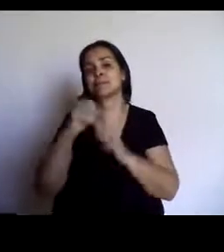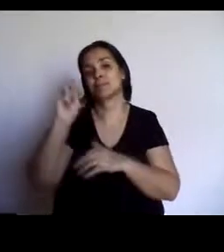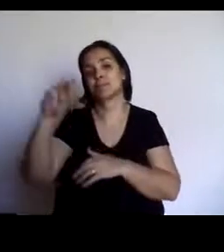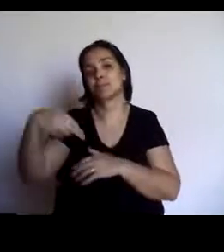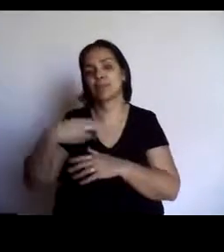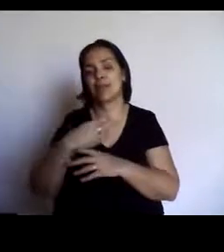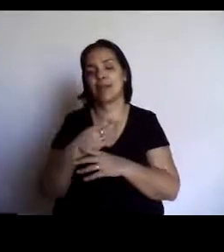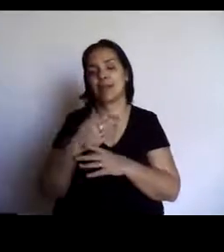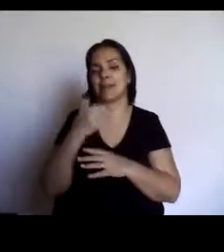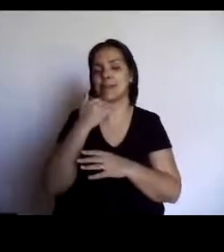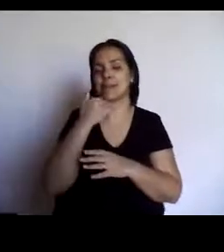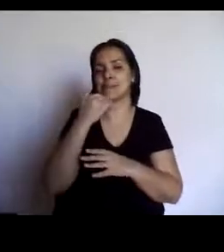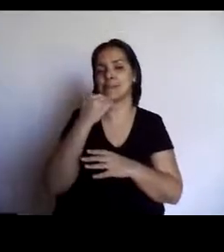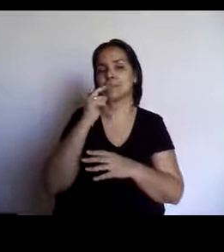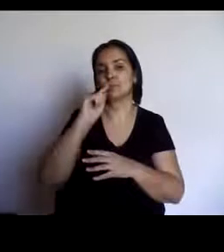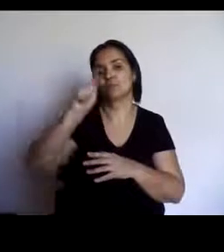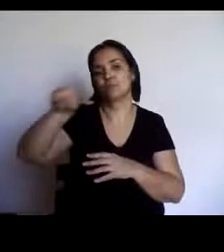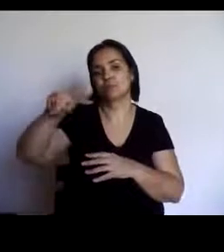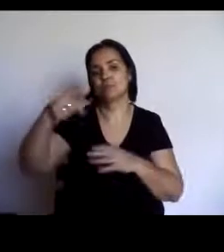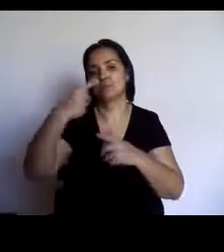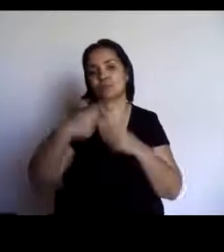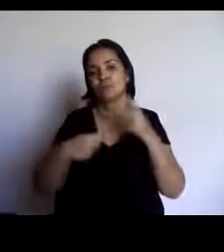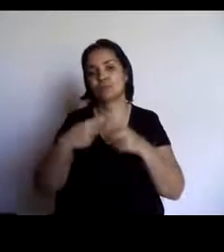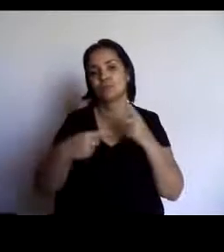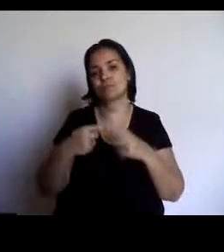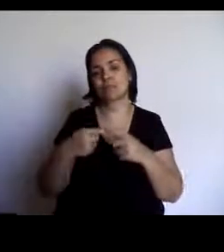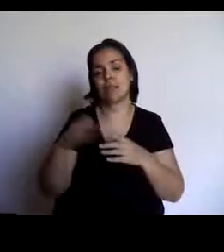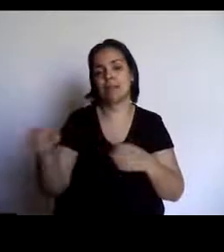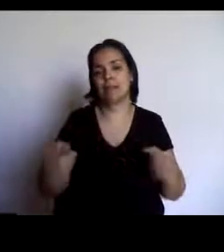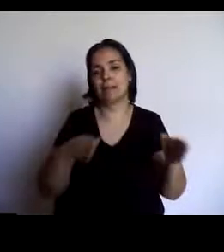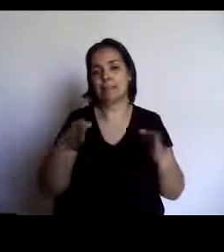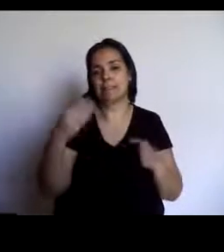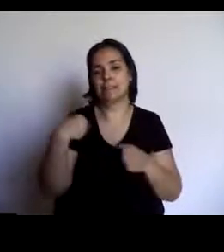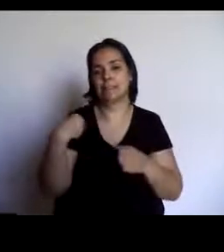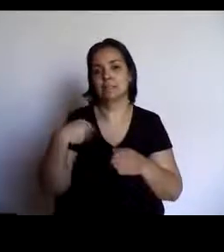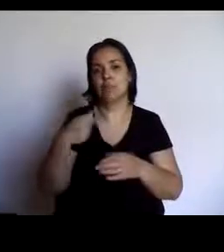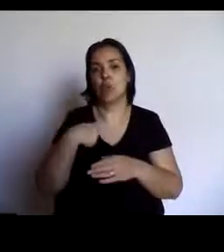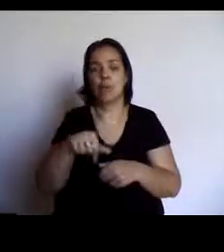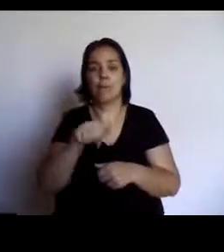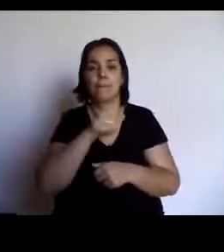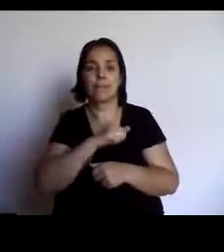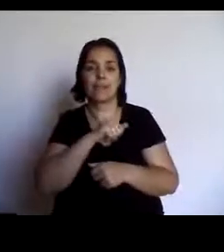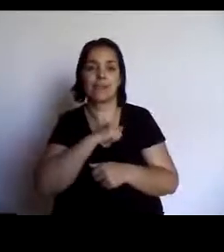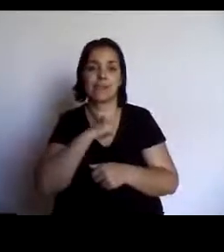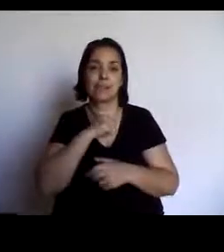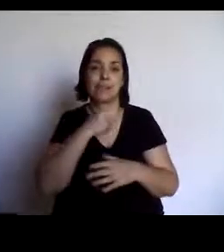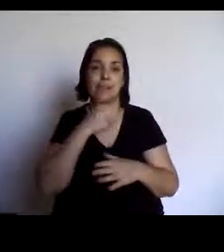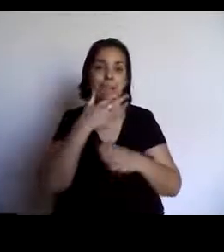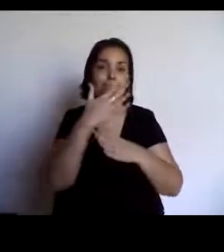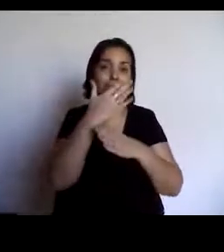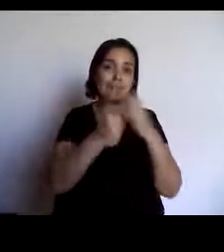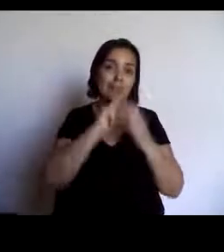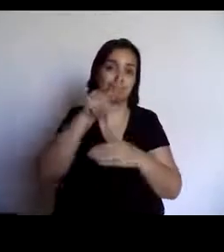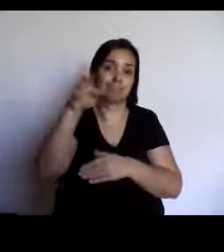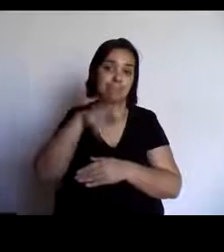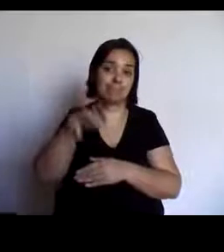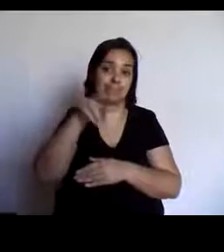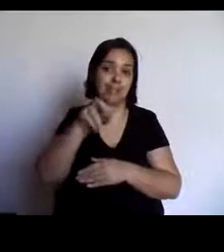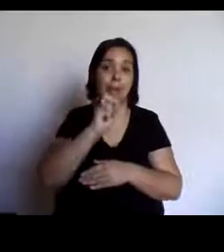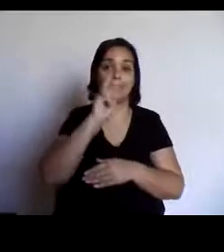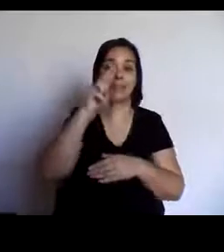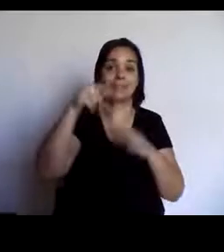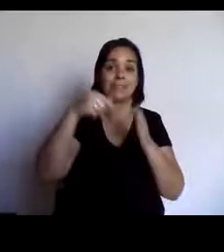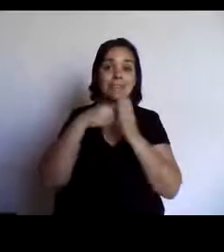tercio menos en este periodo 2014-2020. Esperemos, como digo, que se subsane en el siguiente periodo